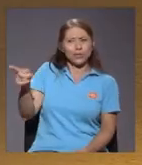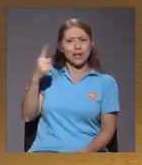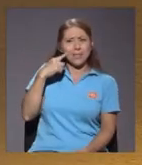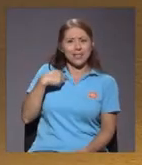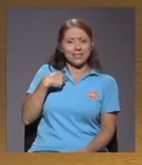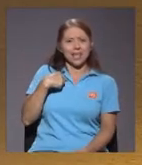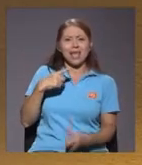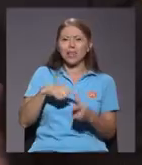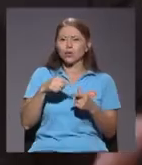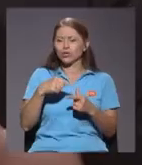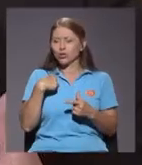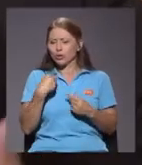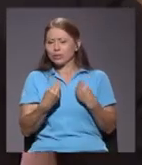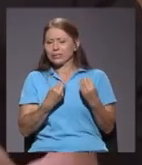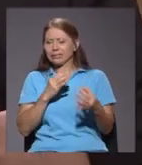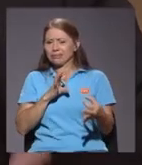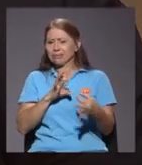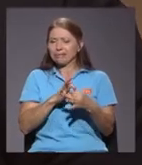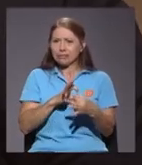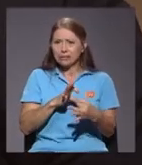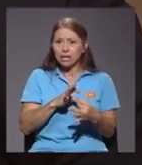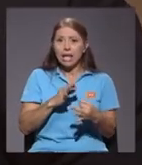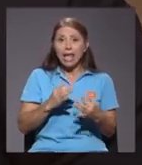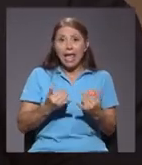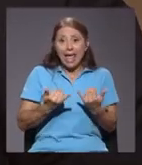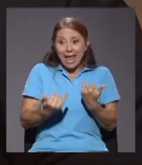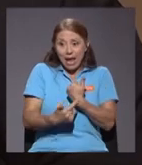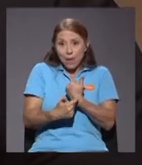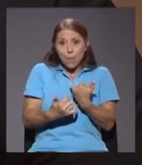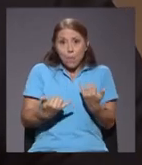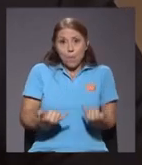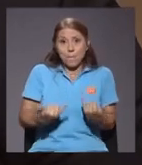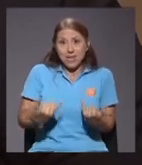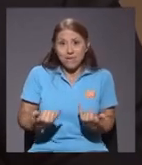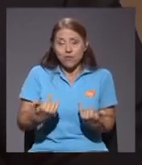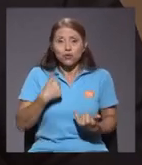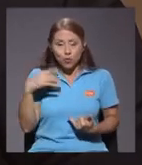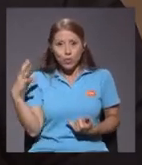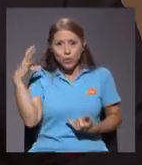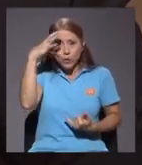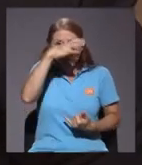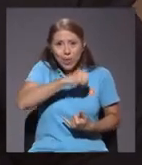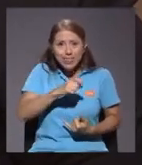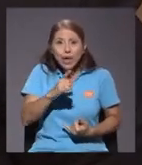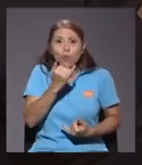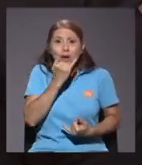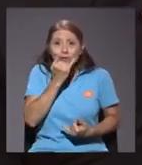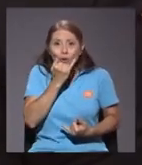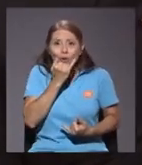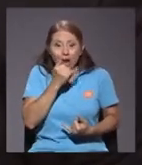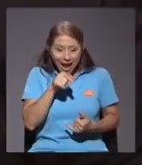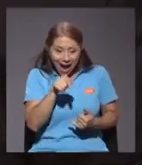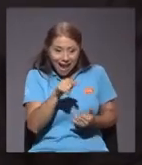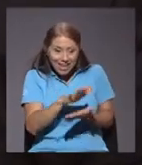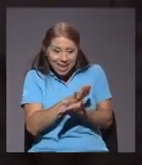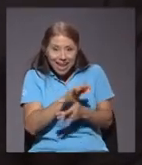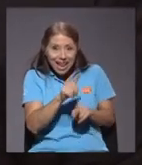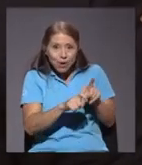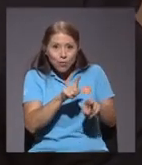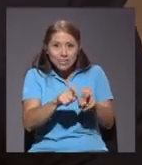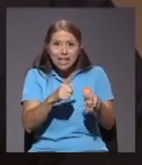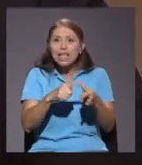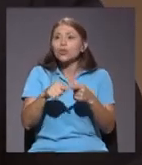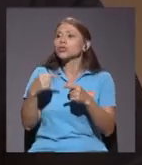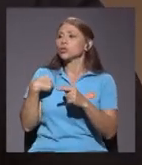no no me llega cuando yo me doy cuenta en vivo de que hay un error de no encuesta y entonces la encaró respecto a quién dio la orden de